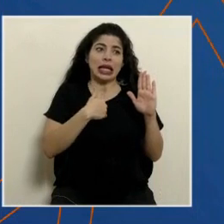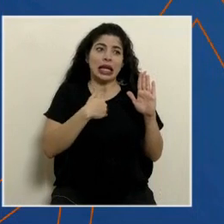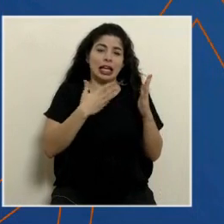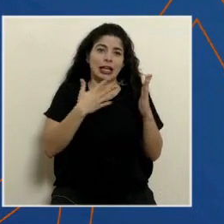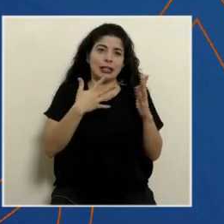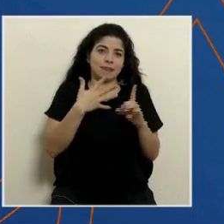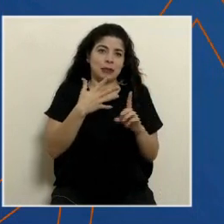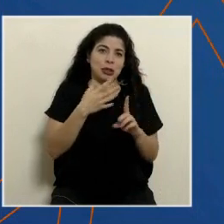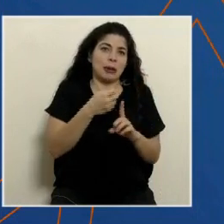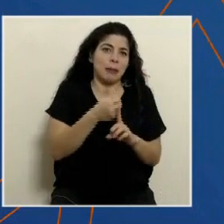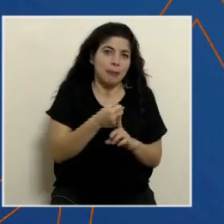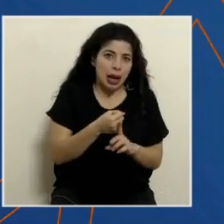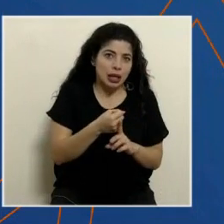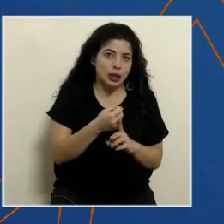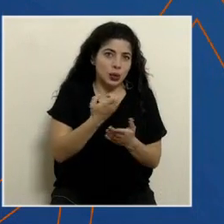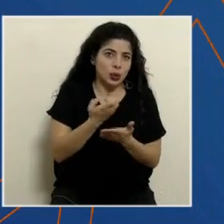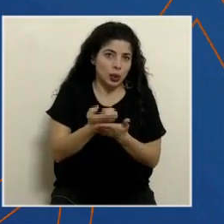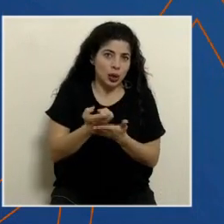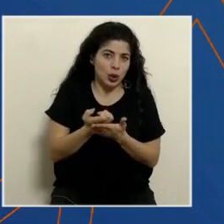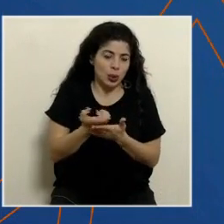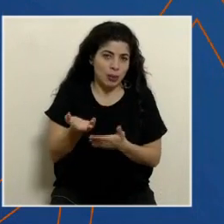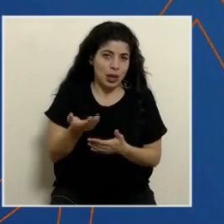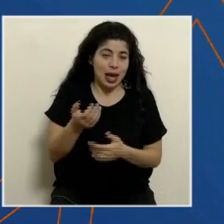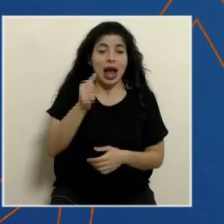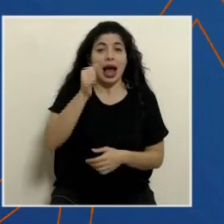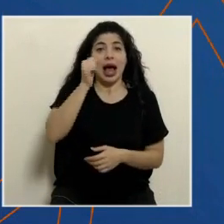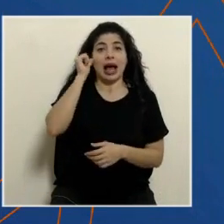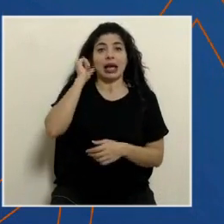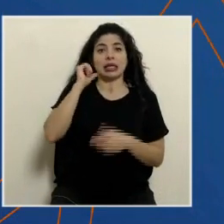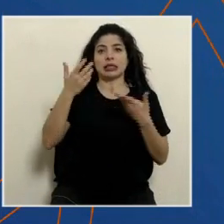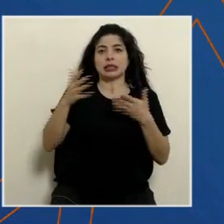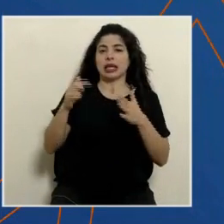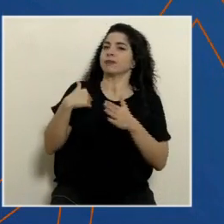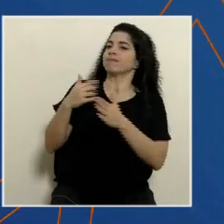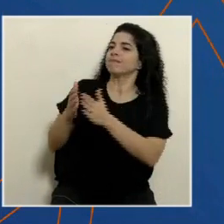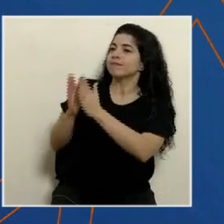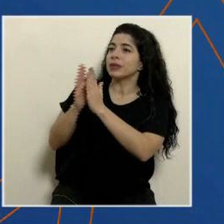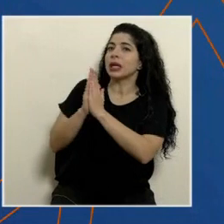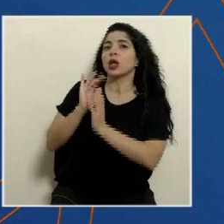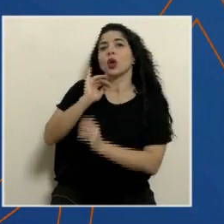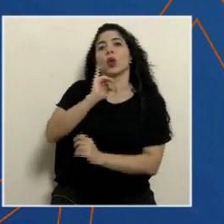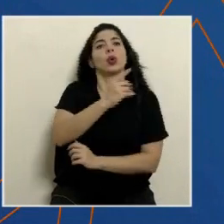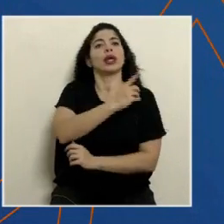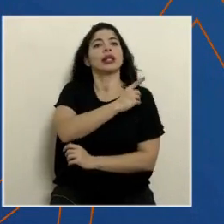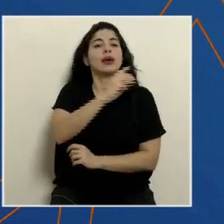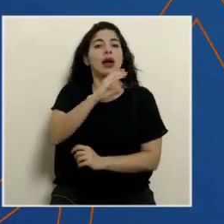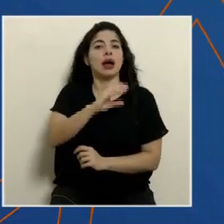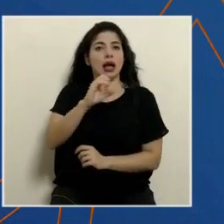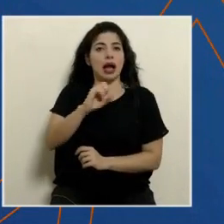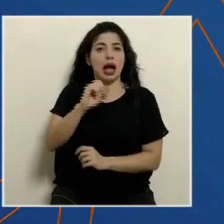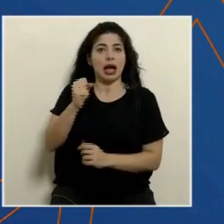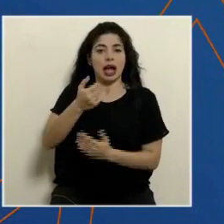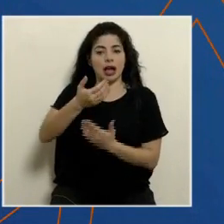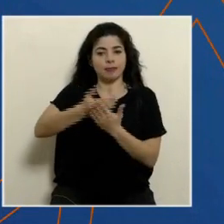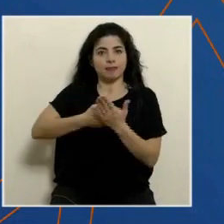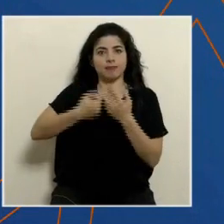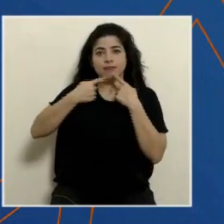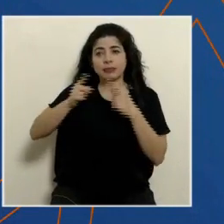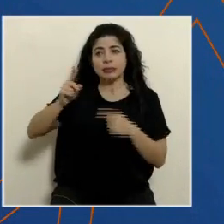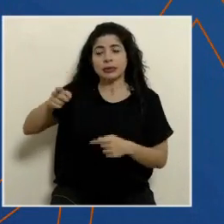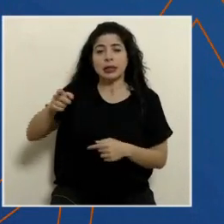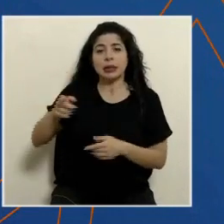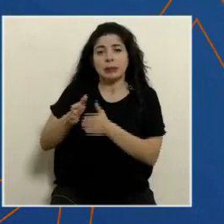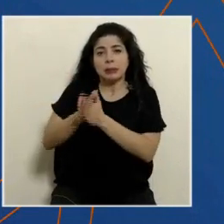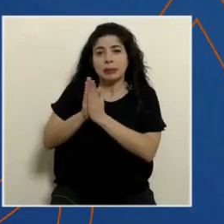repercusión en nuestra economía, el día de ayer solicité a la Junta Directiva de la Caja, dirigiendo un oficio a don Román